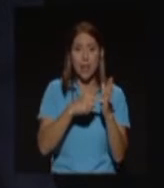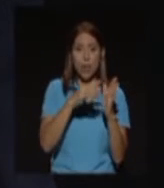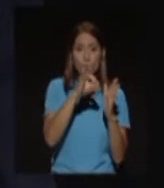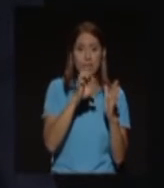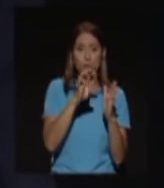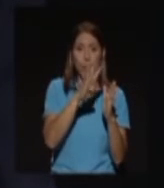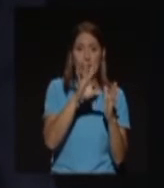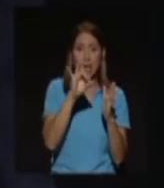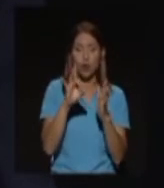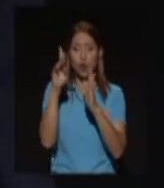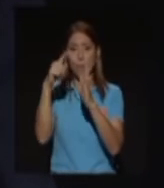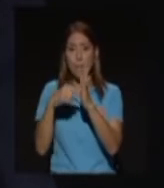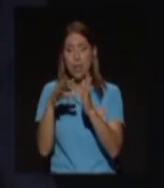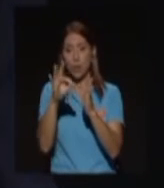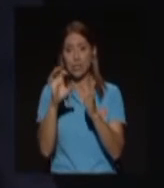¿verdad?